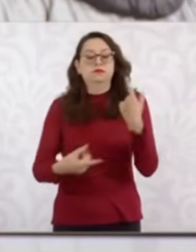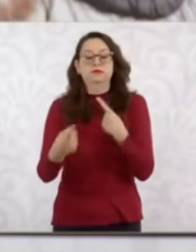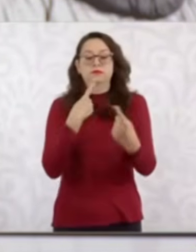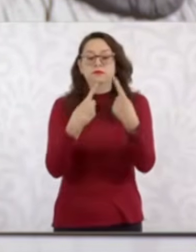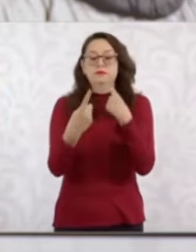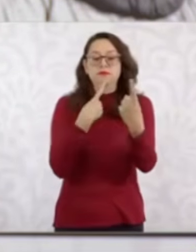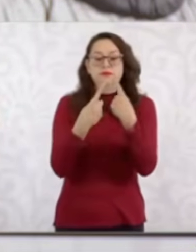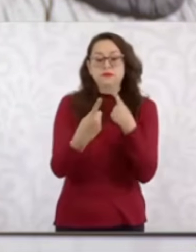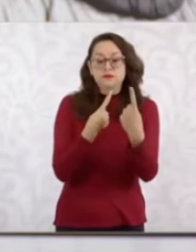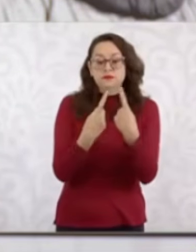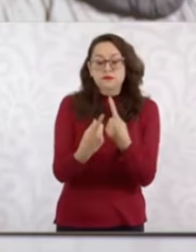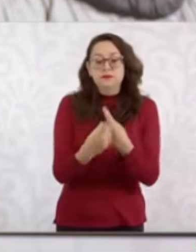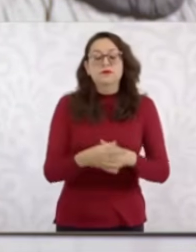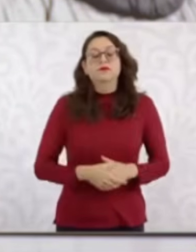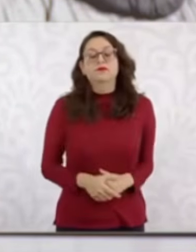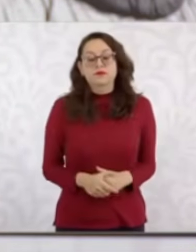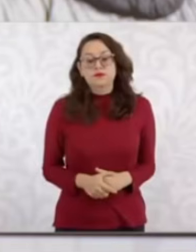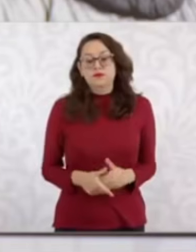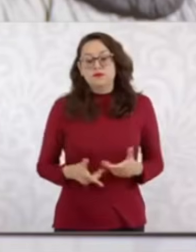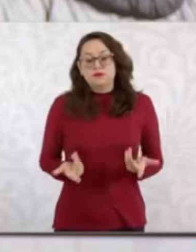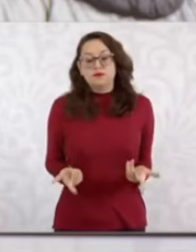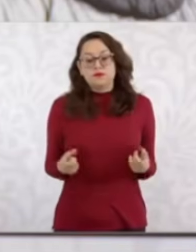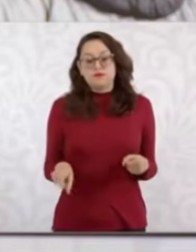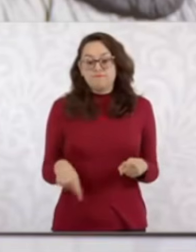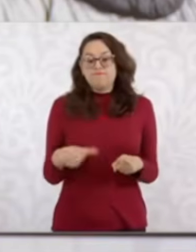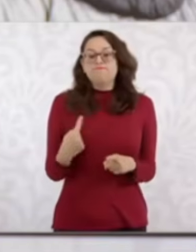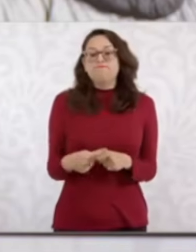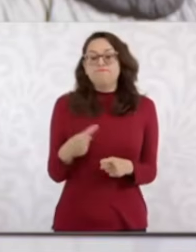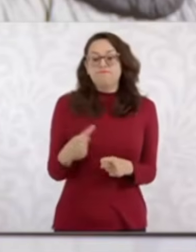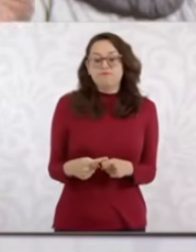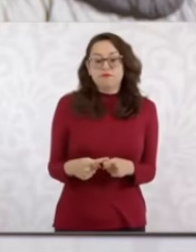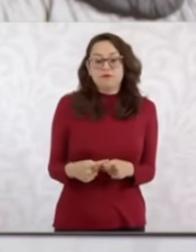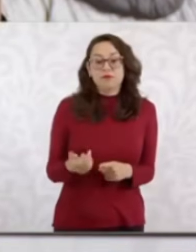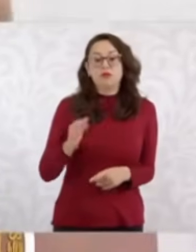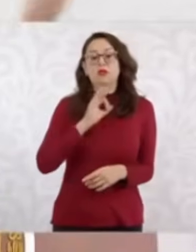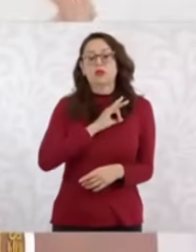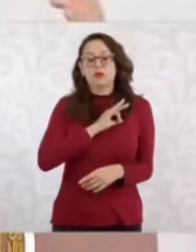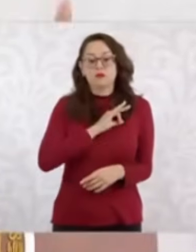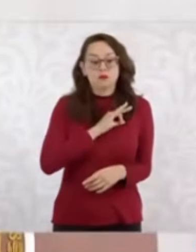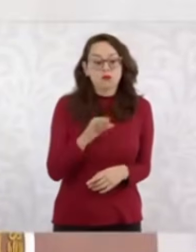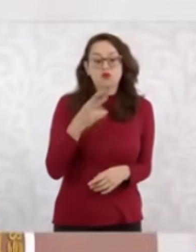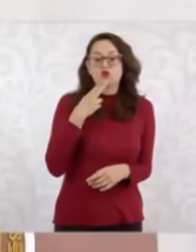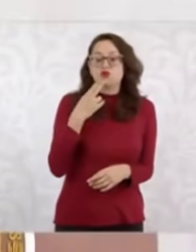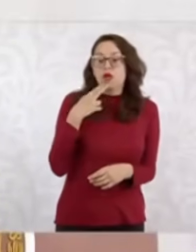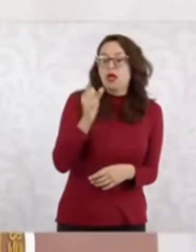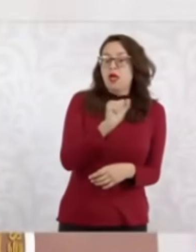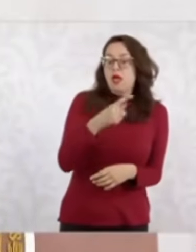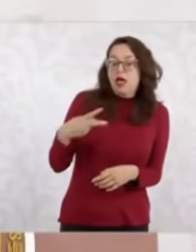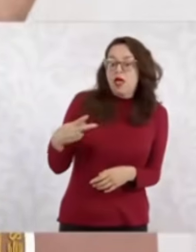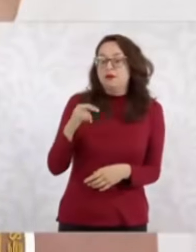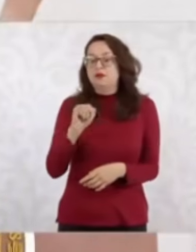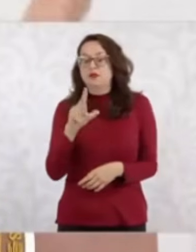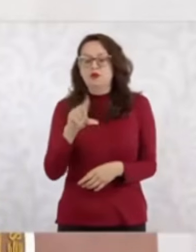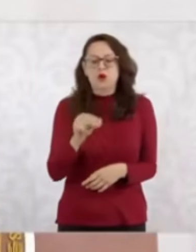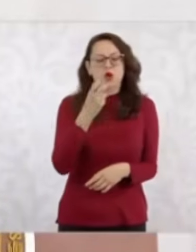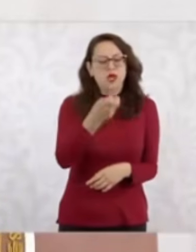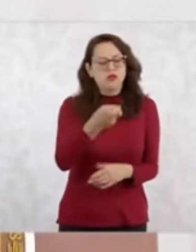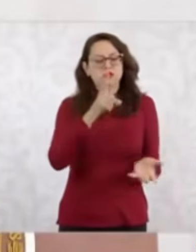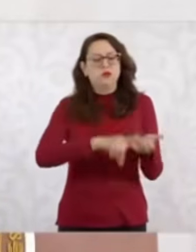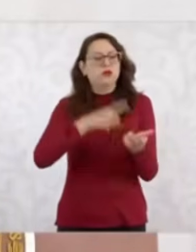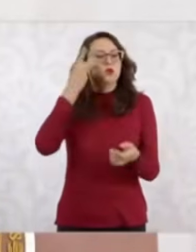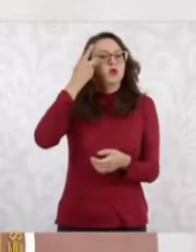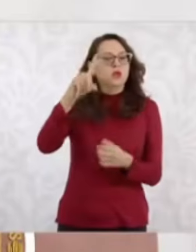de quiénes son quienes tienen las plataformas, etcétera, pues yo creo que ya otro día lo